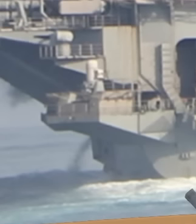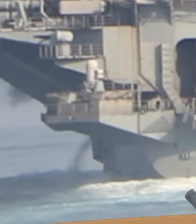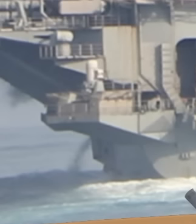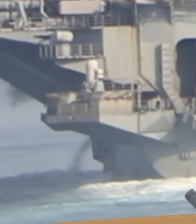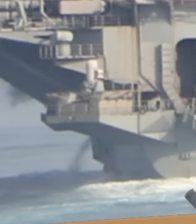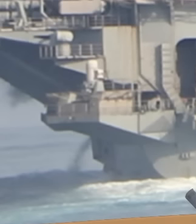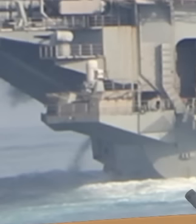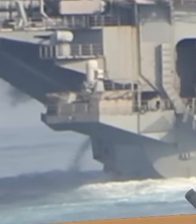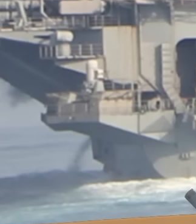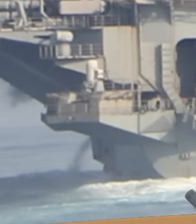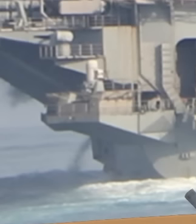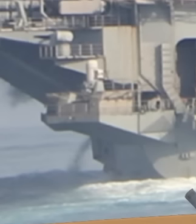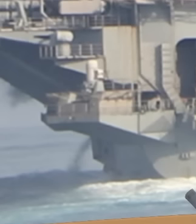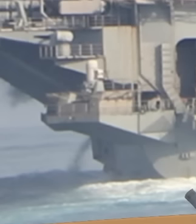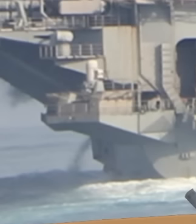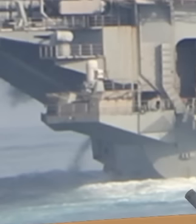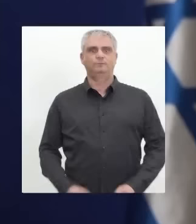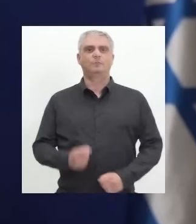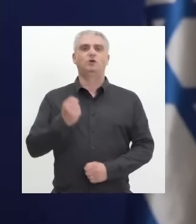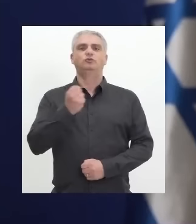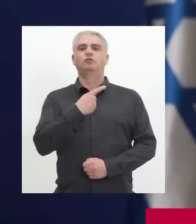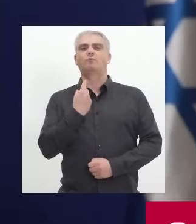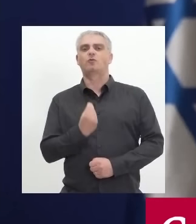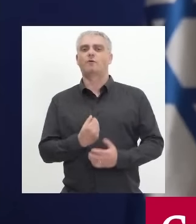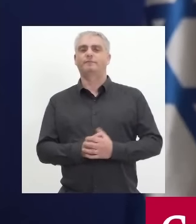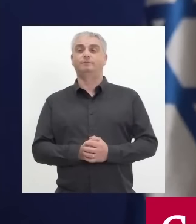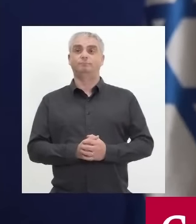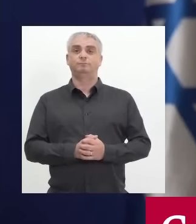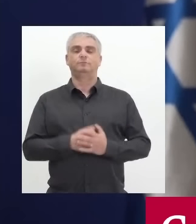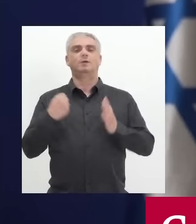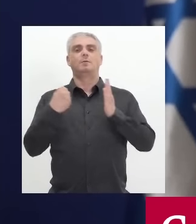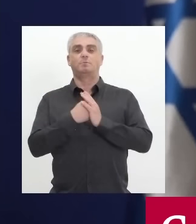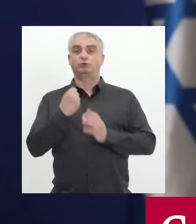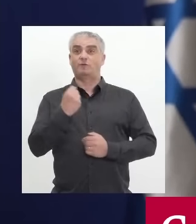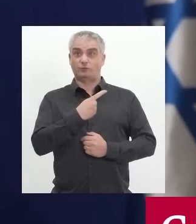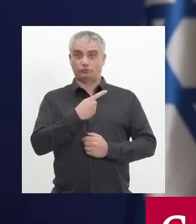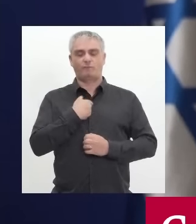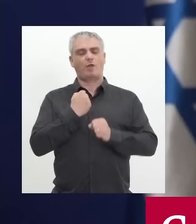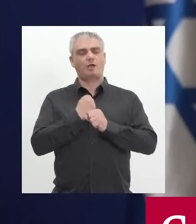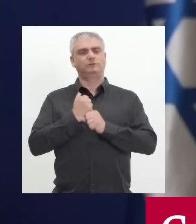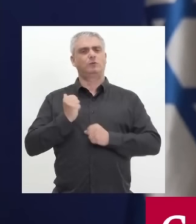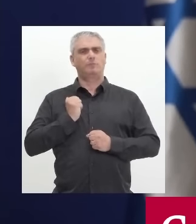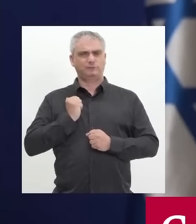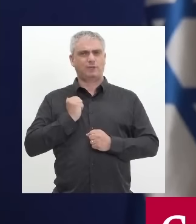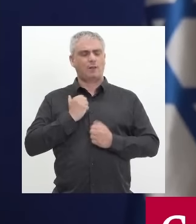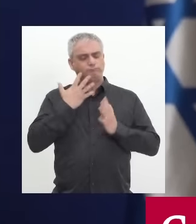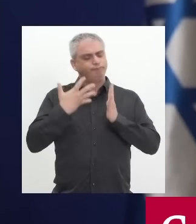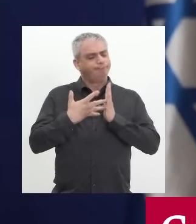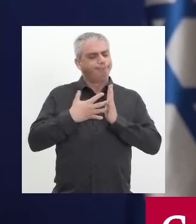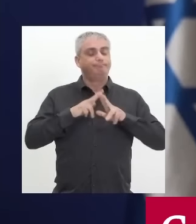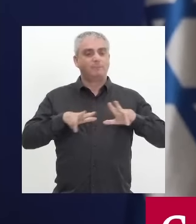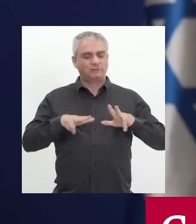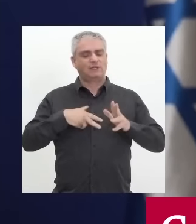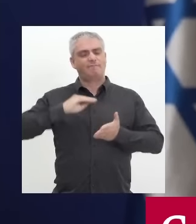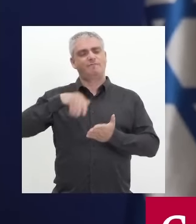por más detalles Soy Jenny Pérez aquí en Berlín destacamos a esta hora decenas de drones iraníes siguen de camino a territorio israelí la